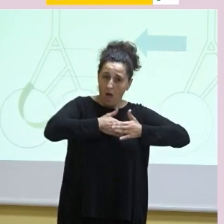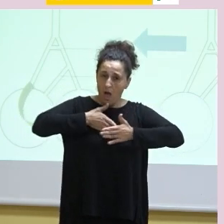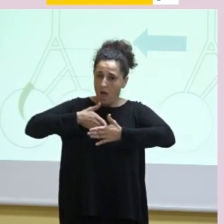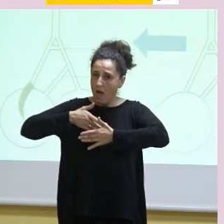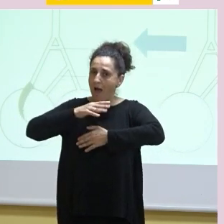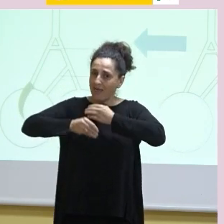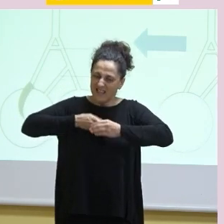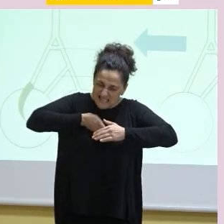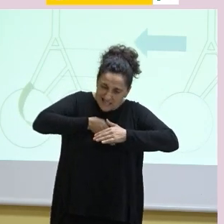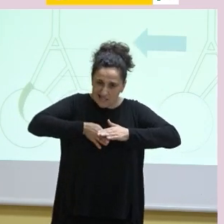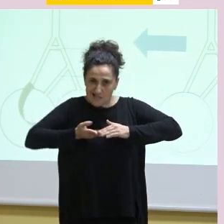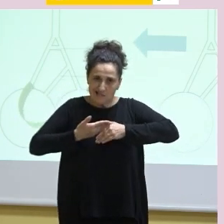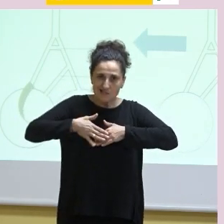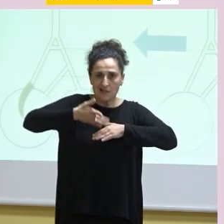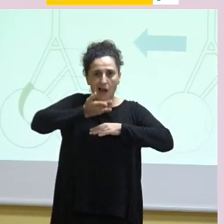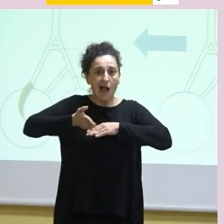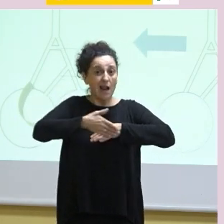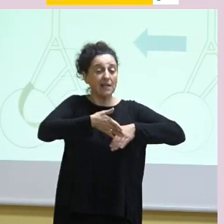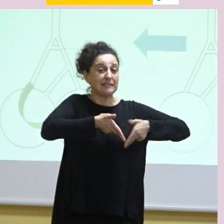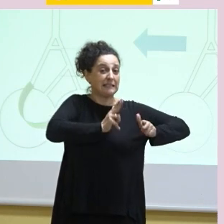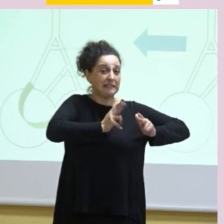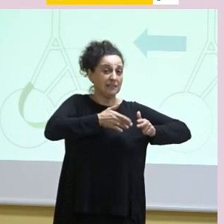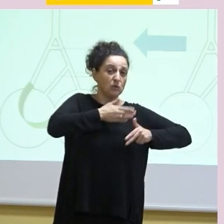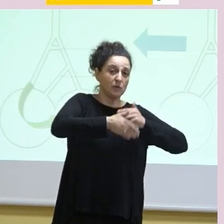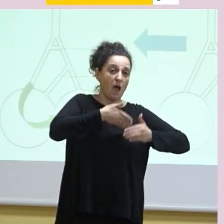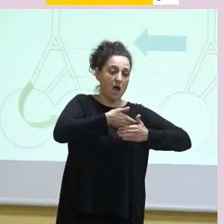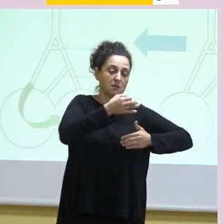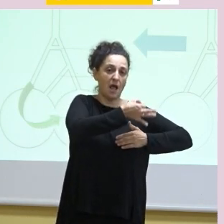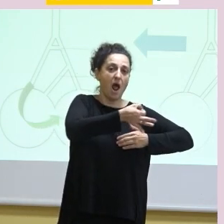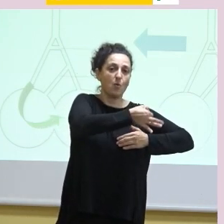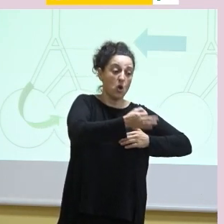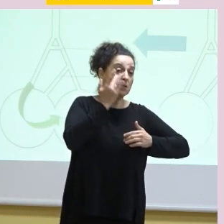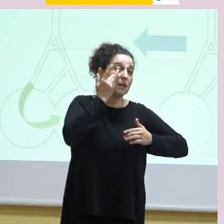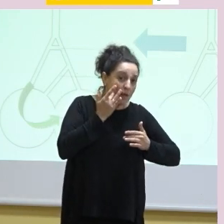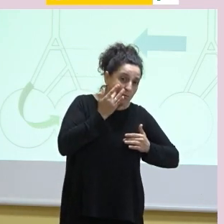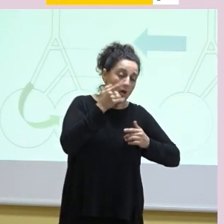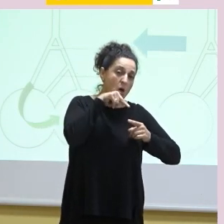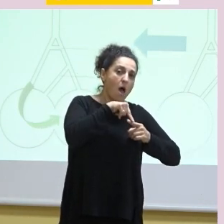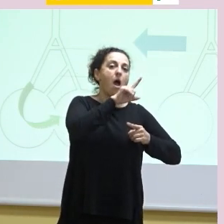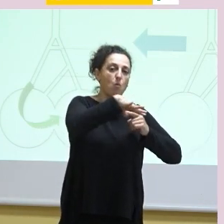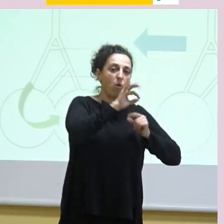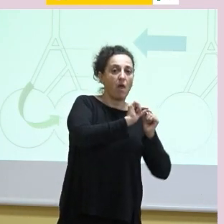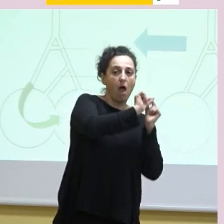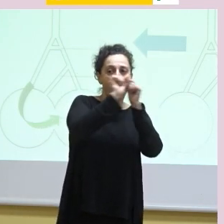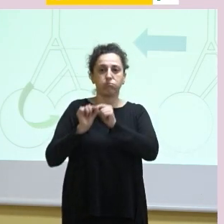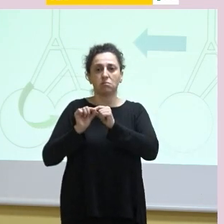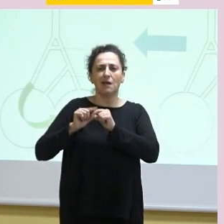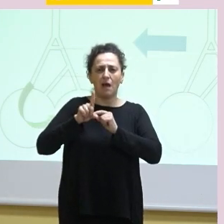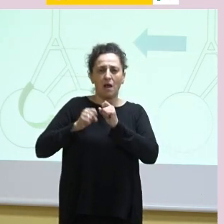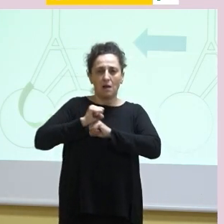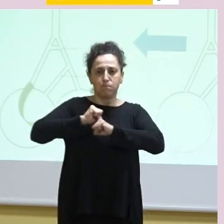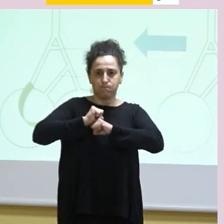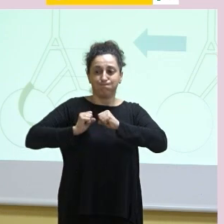Entonces hace que el aire entre por unos canales que sí que están libres, llega a alvéolos que están limpios y puede pasar a alvéolos